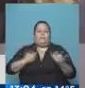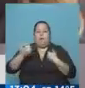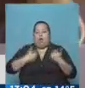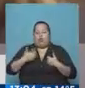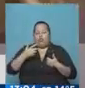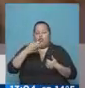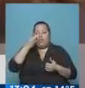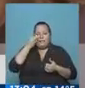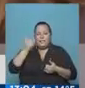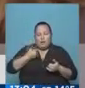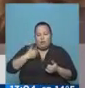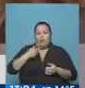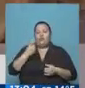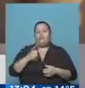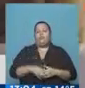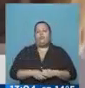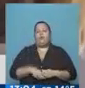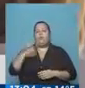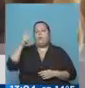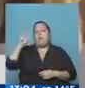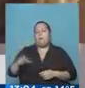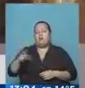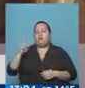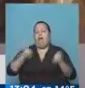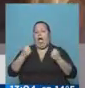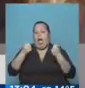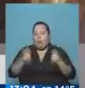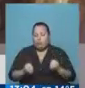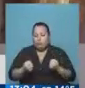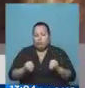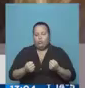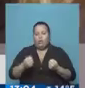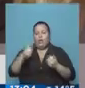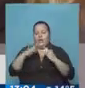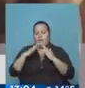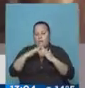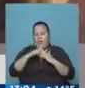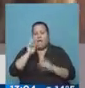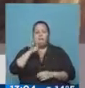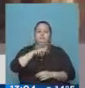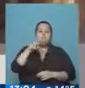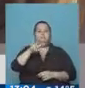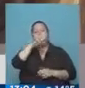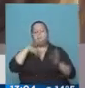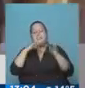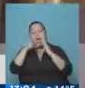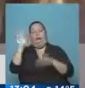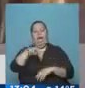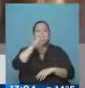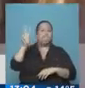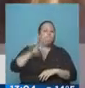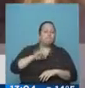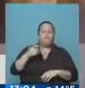me contaron los testigos que un en una persona con un auto se paró en la puerta de casa estuvo mirando a mi casa viendo